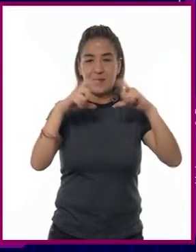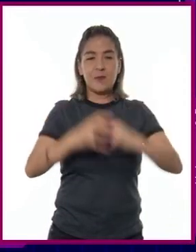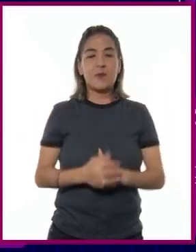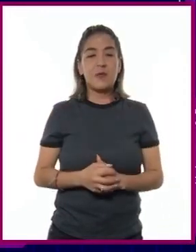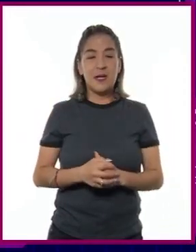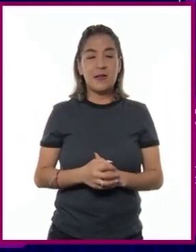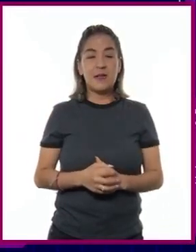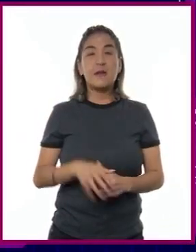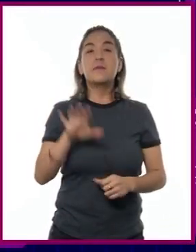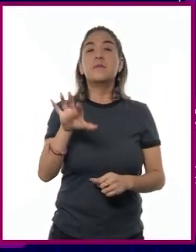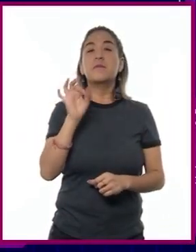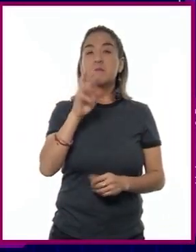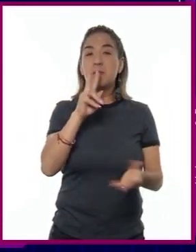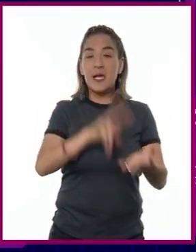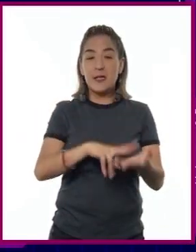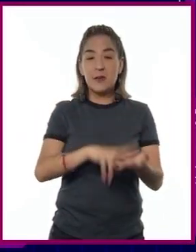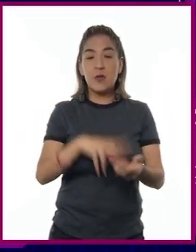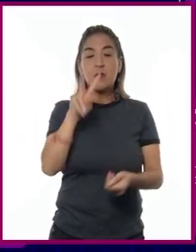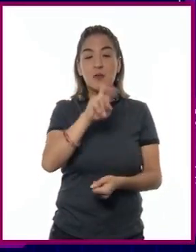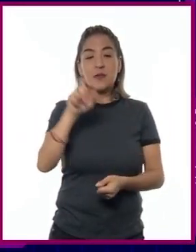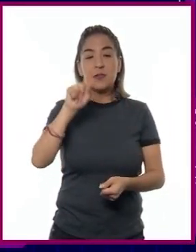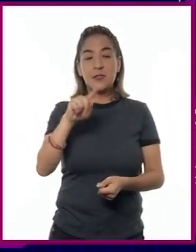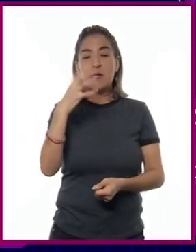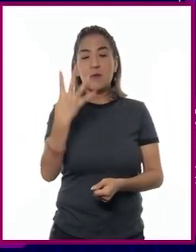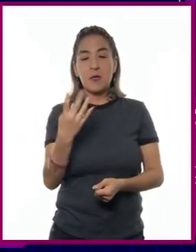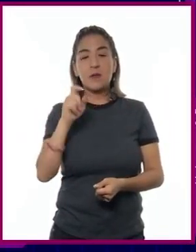se obtiene